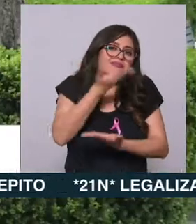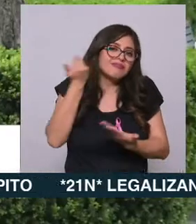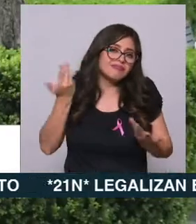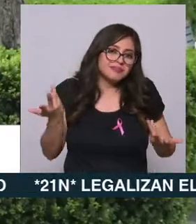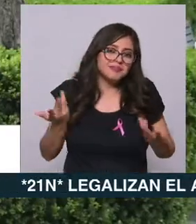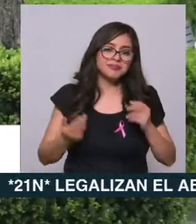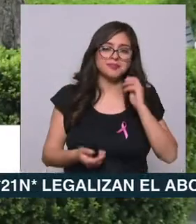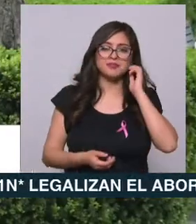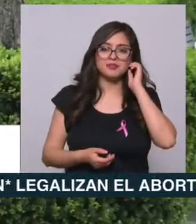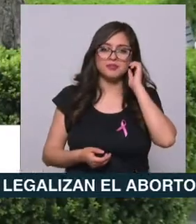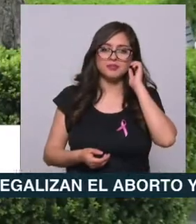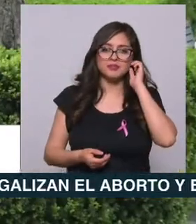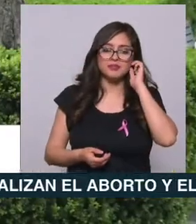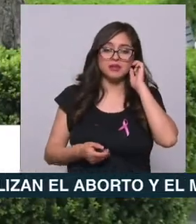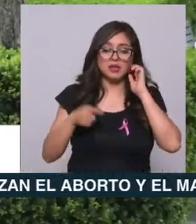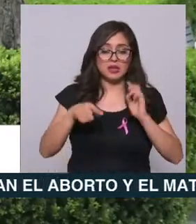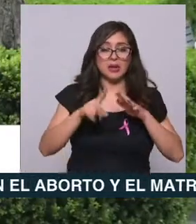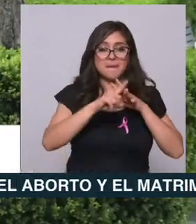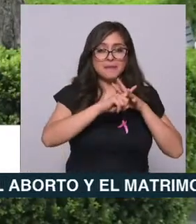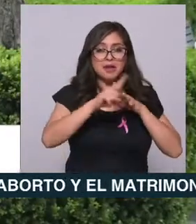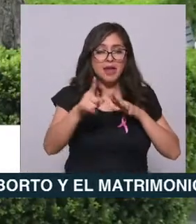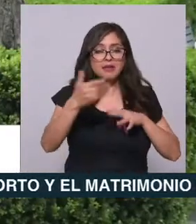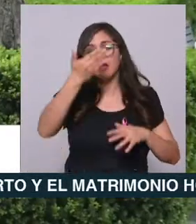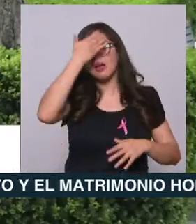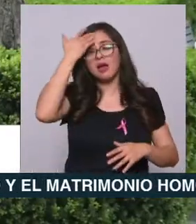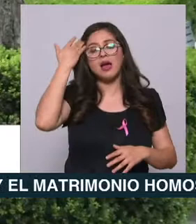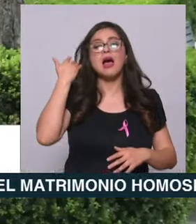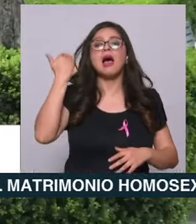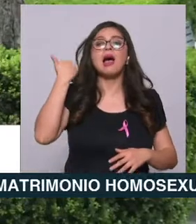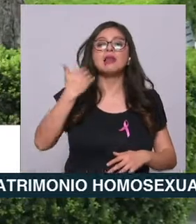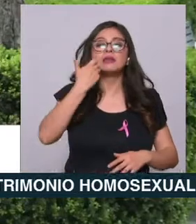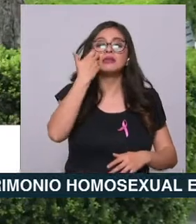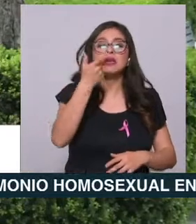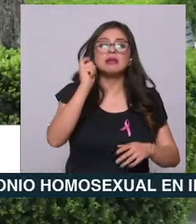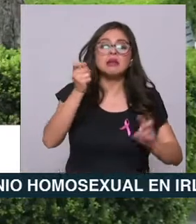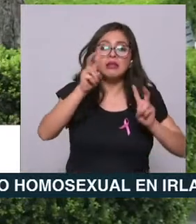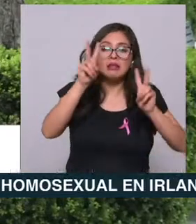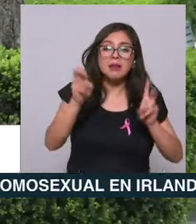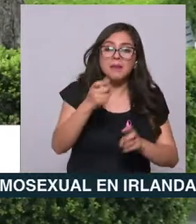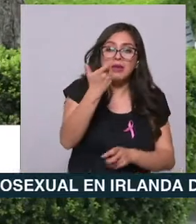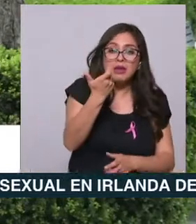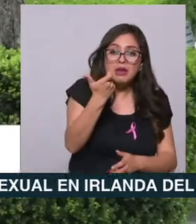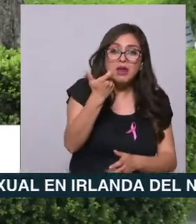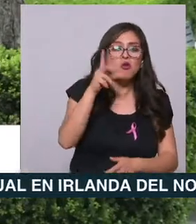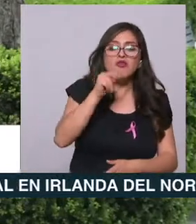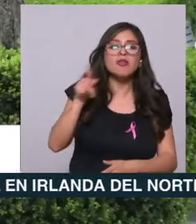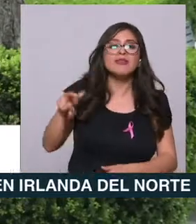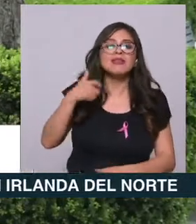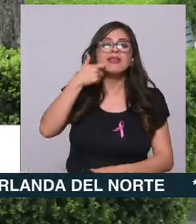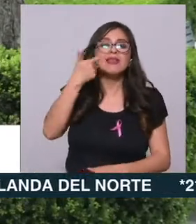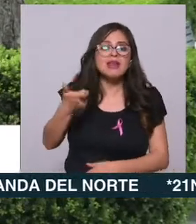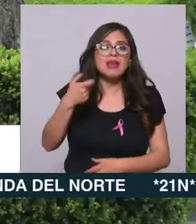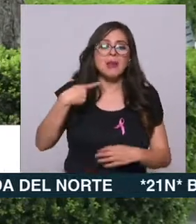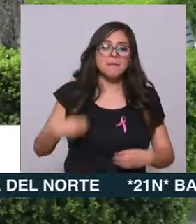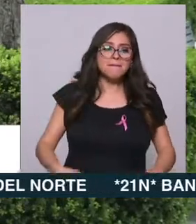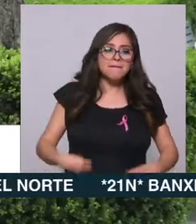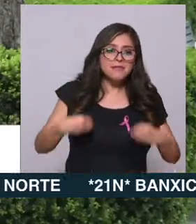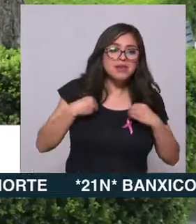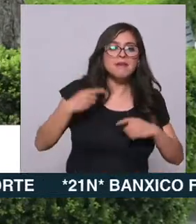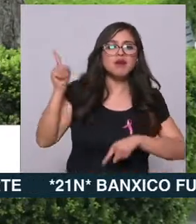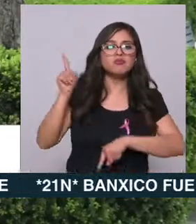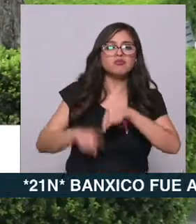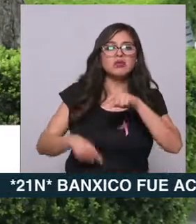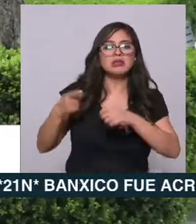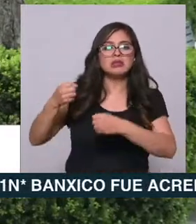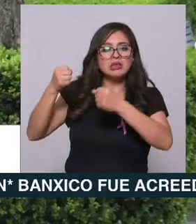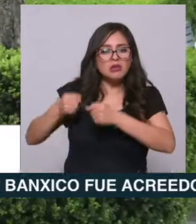en esta caravana ya no buscaban ya la cuestión económica, lo que buscaban era sobrevivir a la inseguridad, a la violencia, a